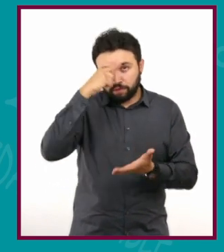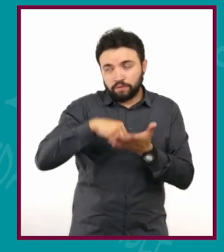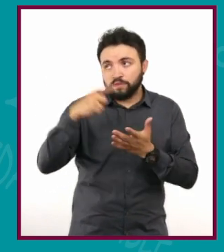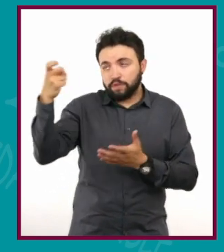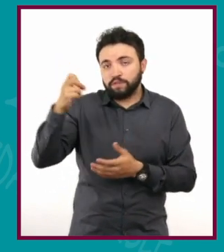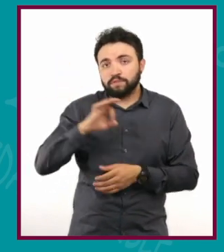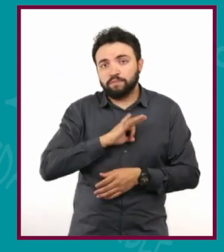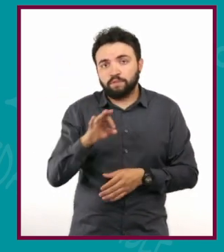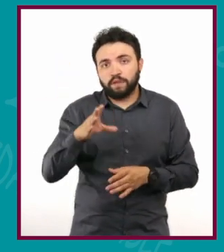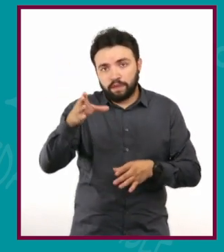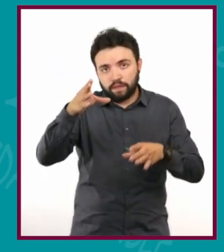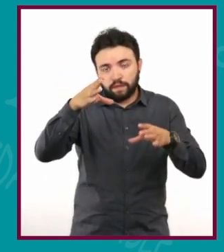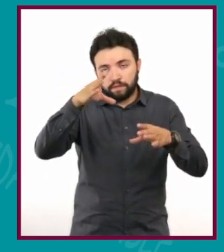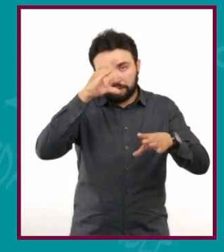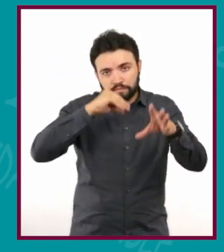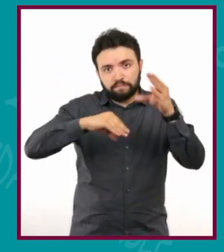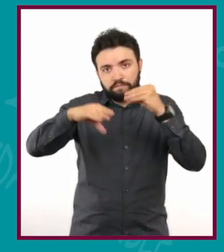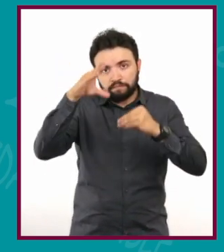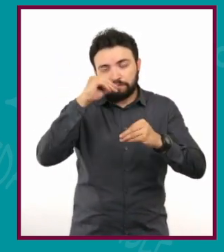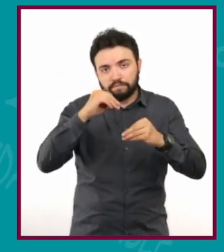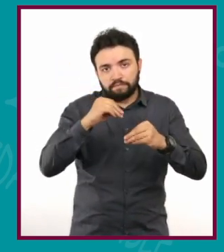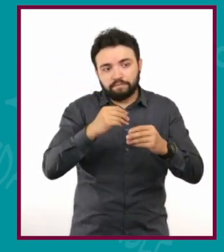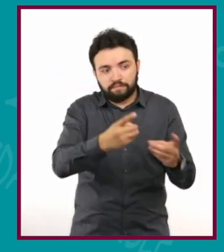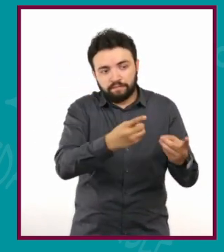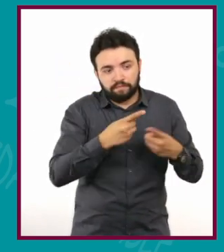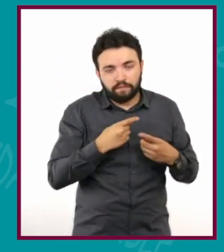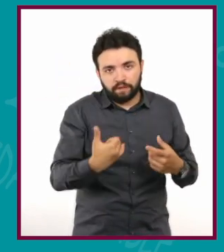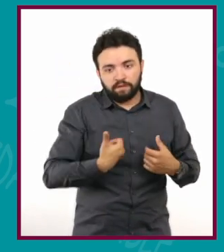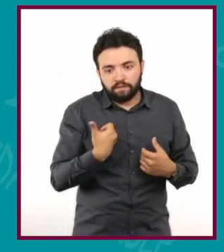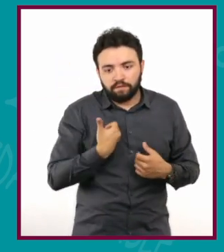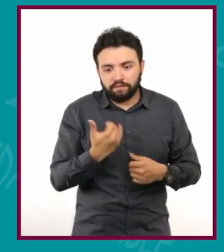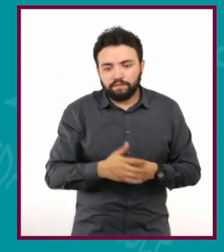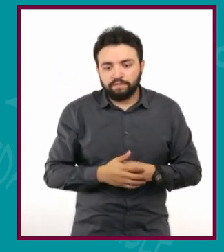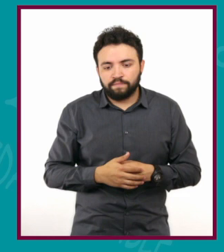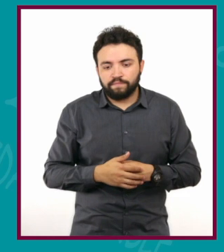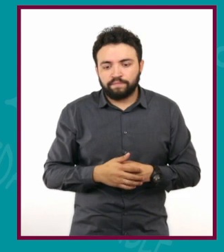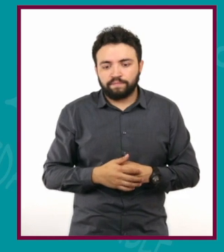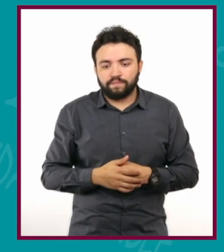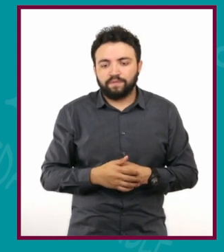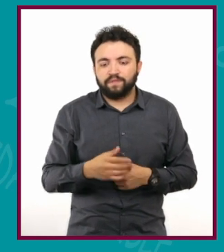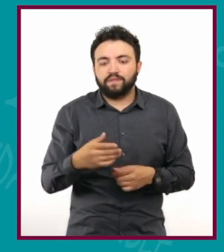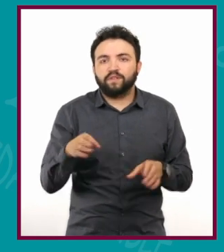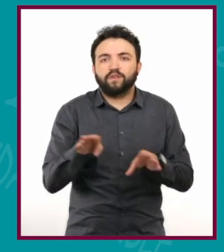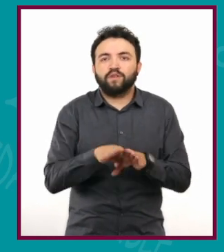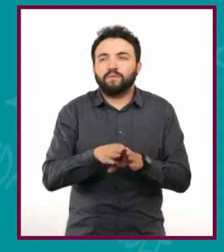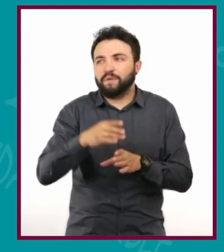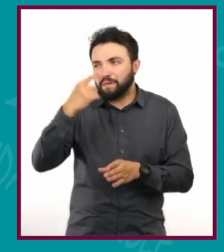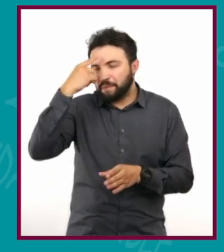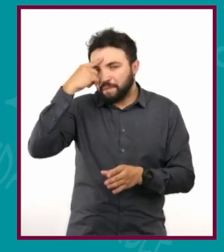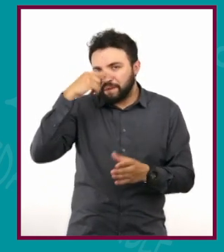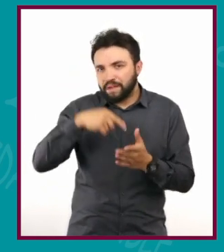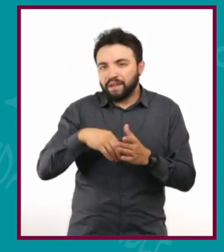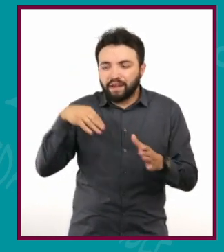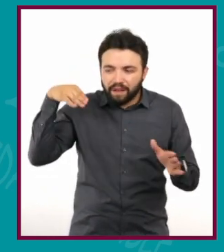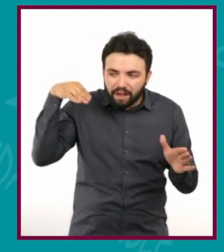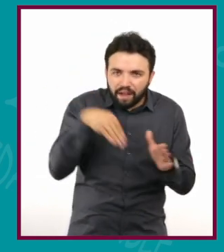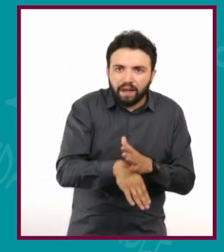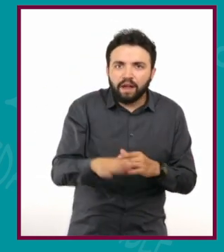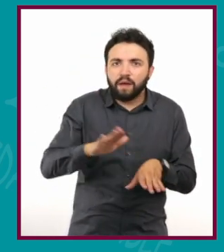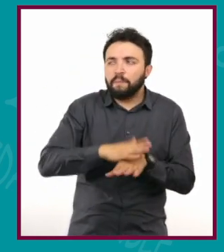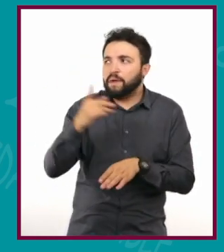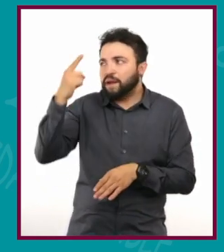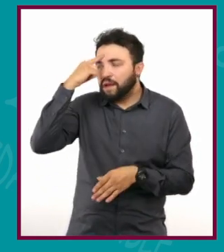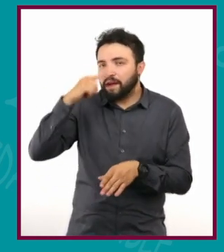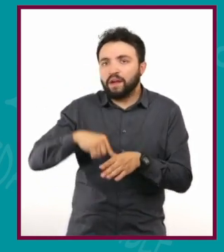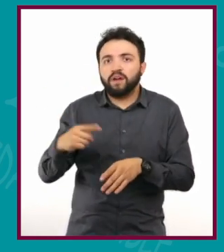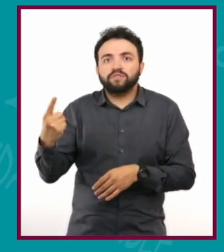es lo que podrían aprender mejor de nosotros. Que no dejarse caer así porque uno piensa que está solo o